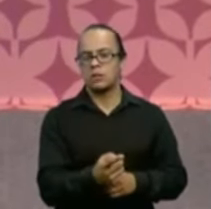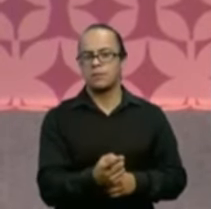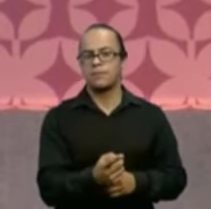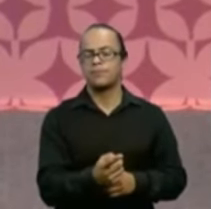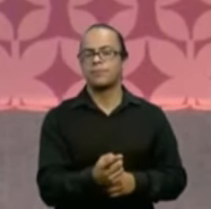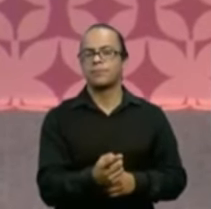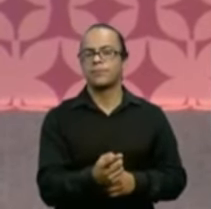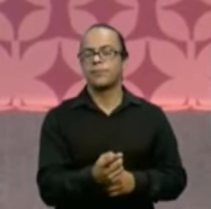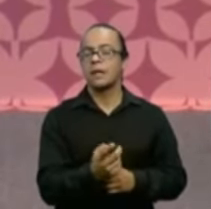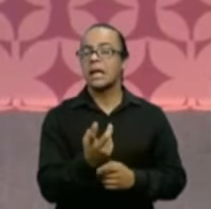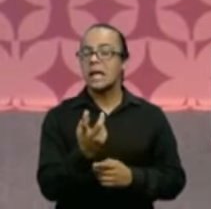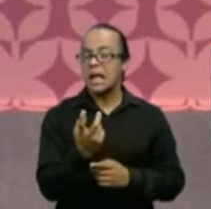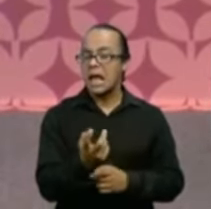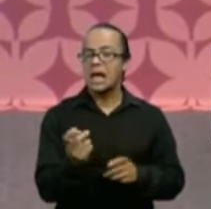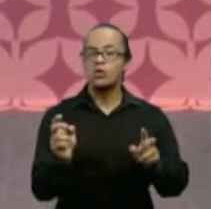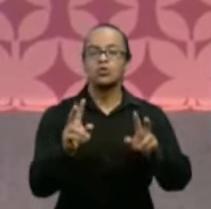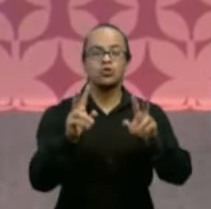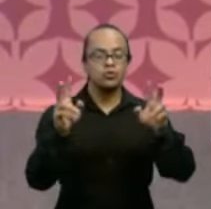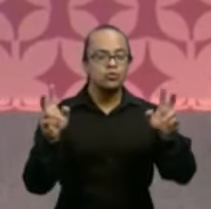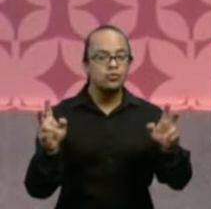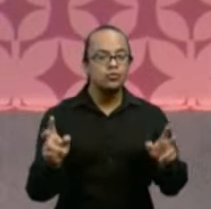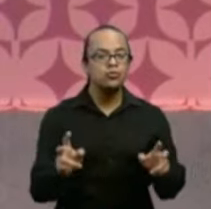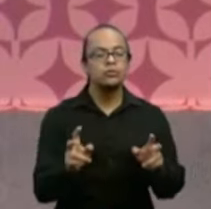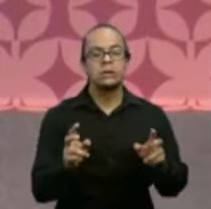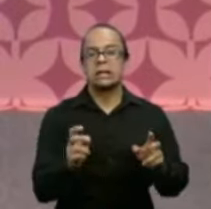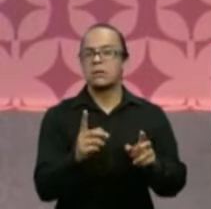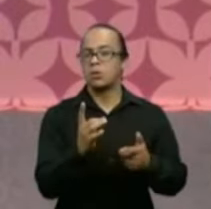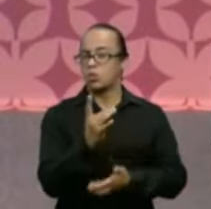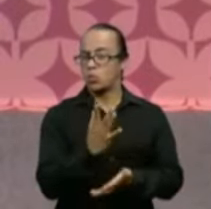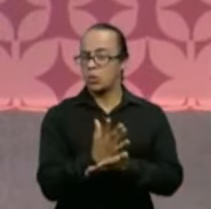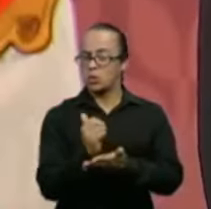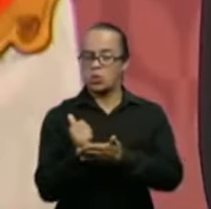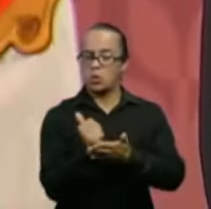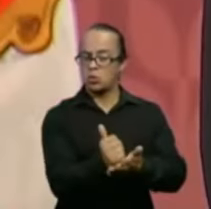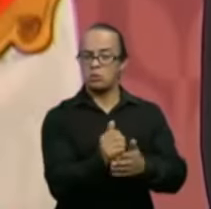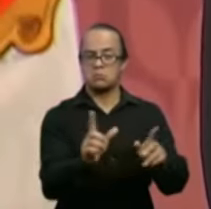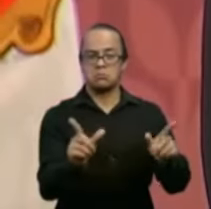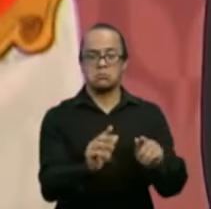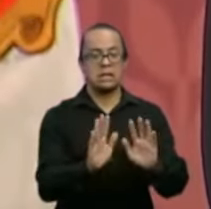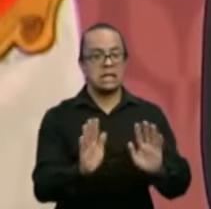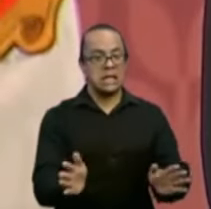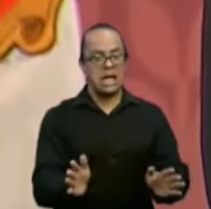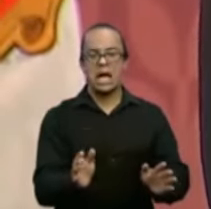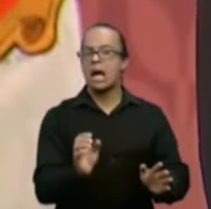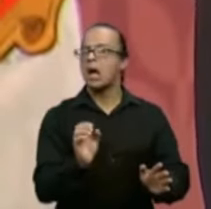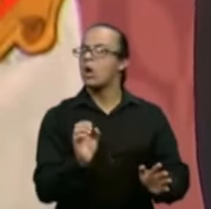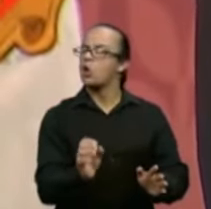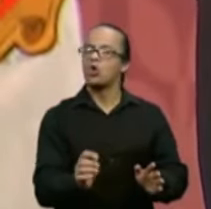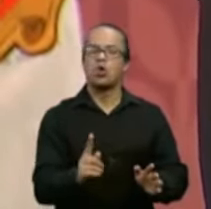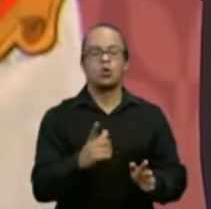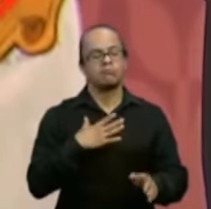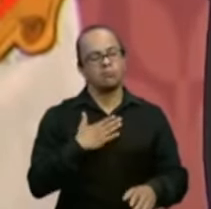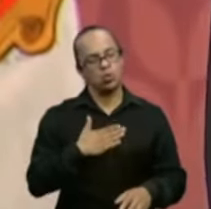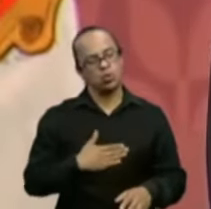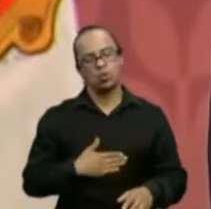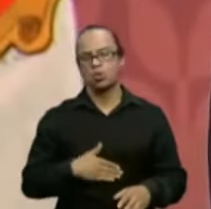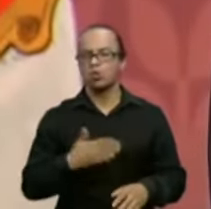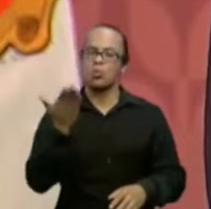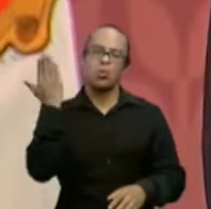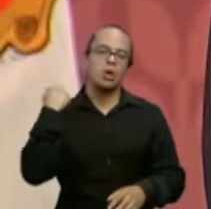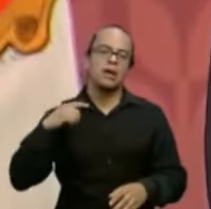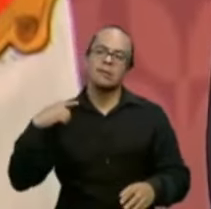Lo que se erogue, en este rubro no debe considerarse solo una ayuda, sino también una reivindicación a quienes han